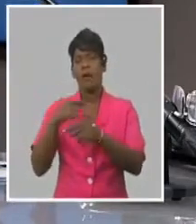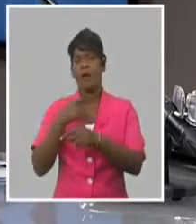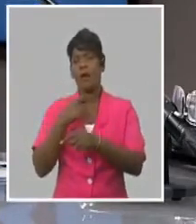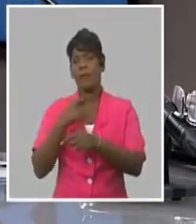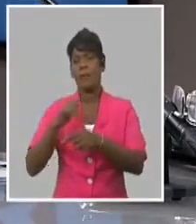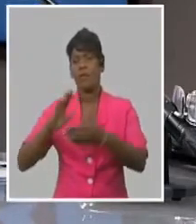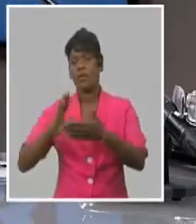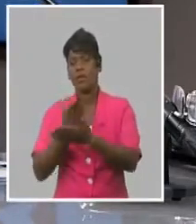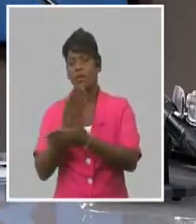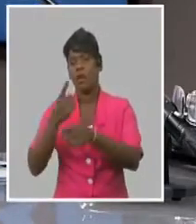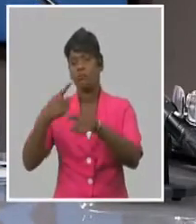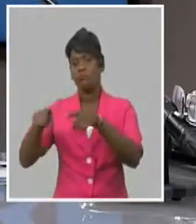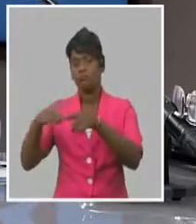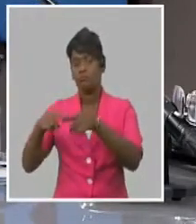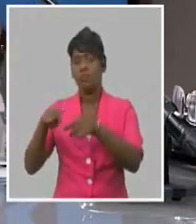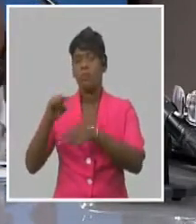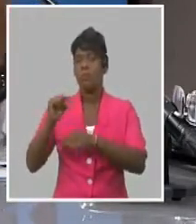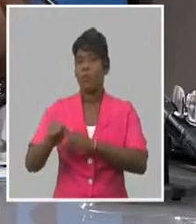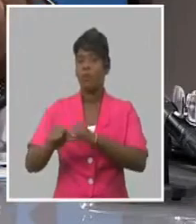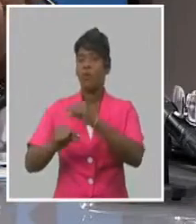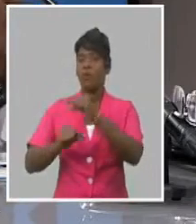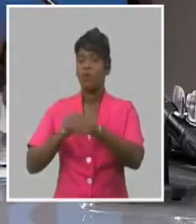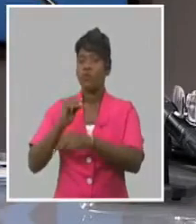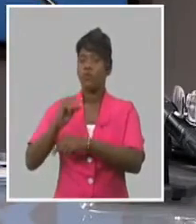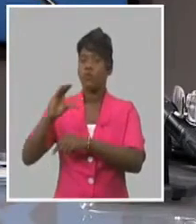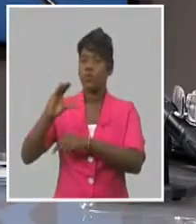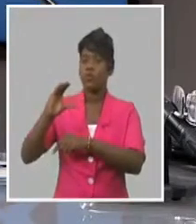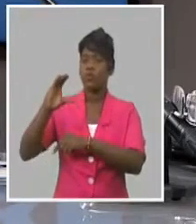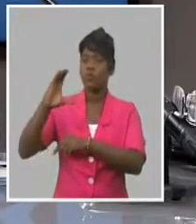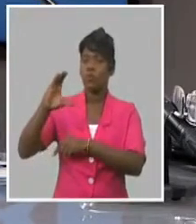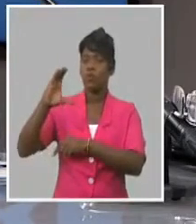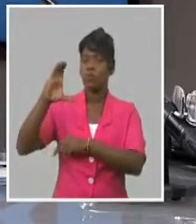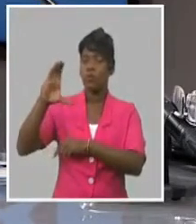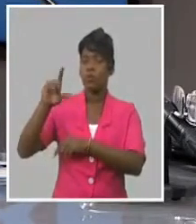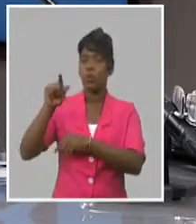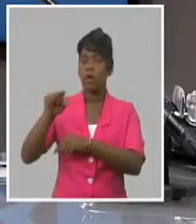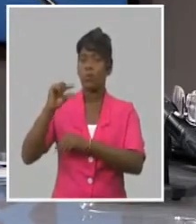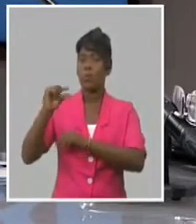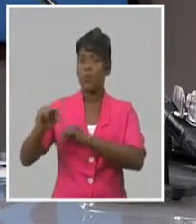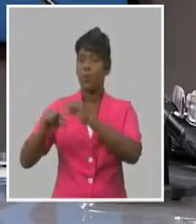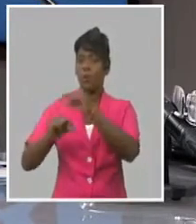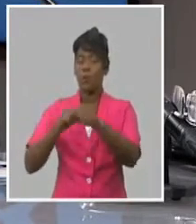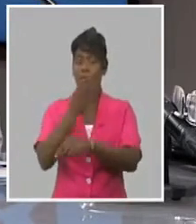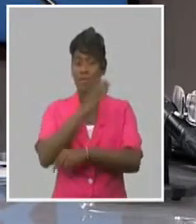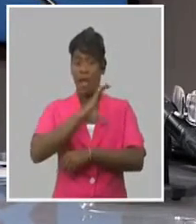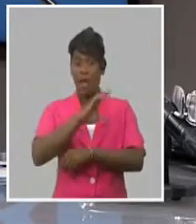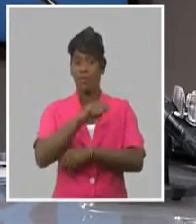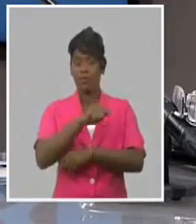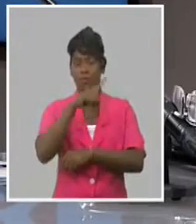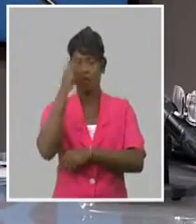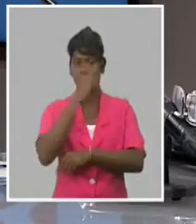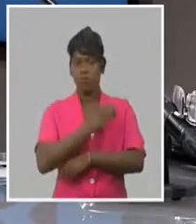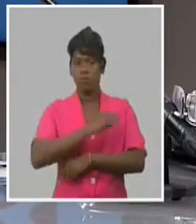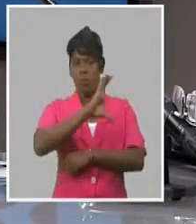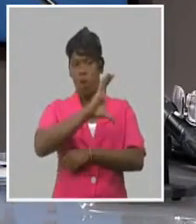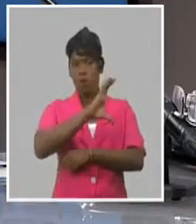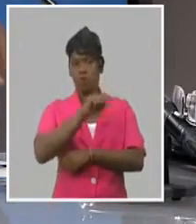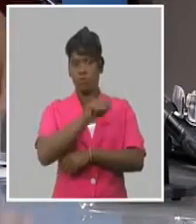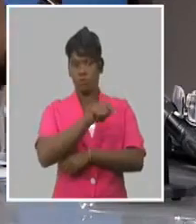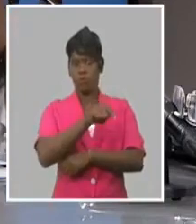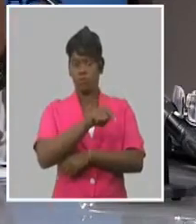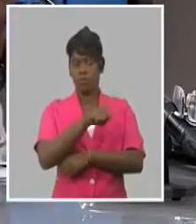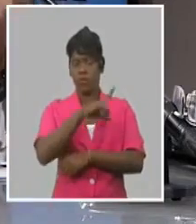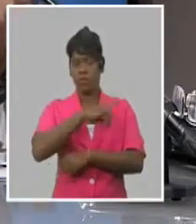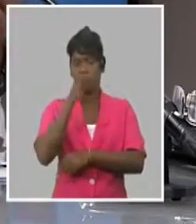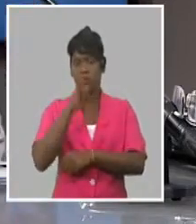subsidios o no. Y nosotros sí sabemos hoy que en el sector estatal hay un problema de desabastecimiento que